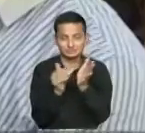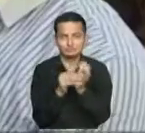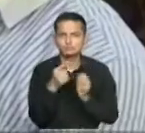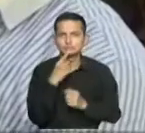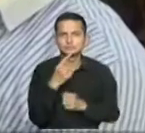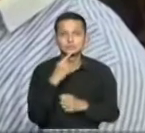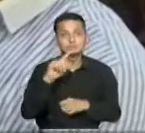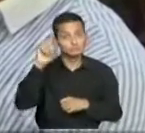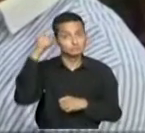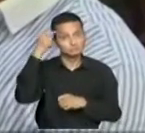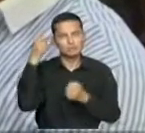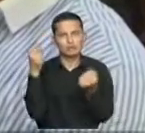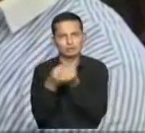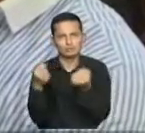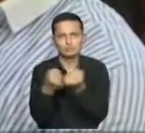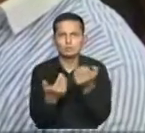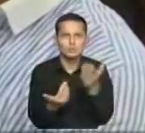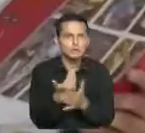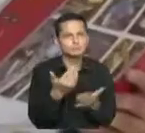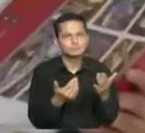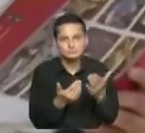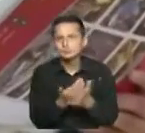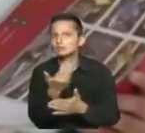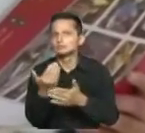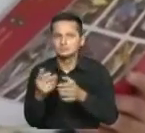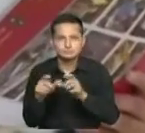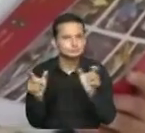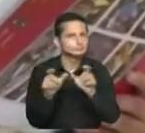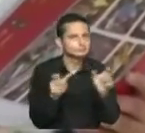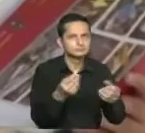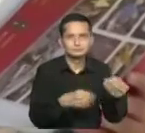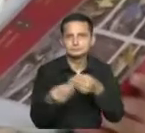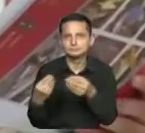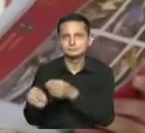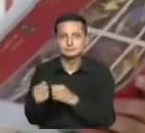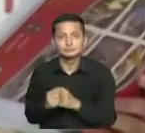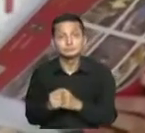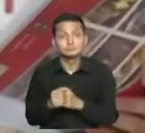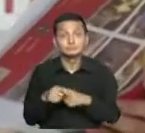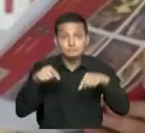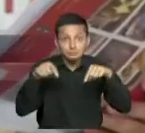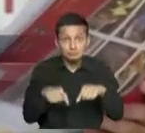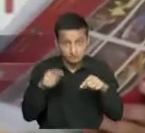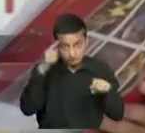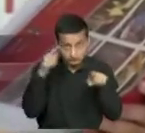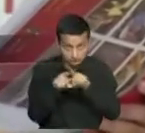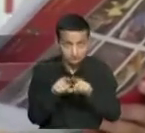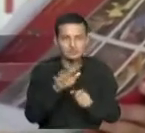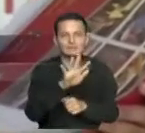gobierno son el soporte para emprender nuevos negocios. Este consorcio generará 500 nuevos empleos,